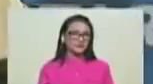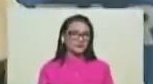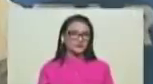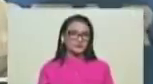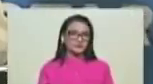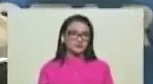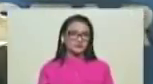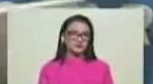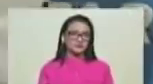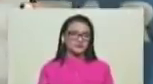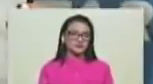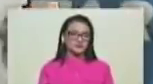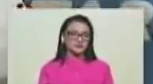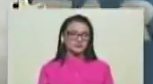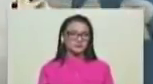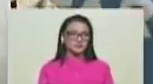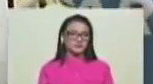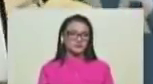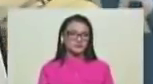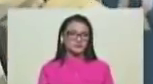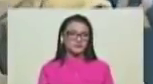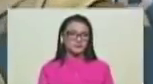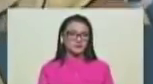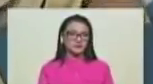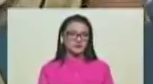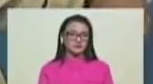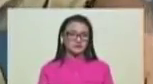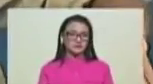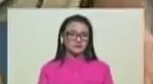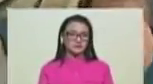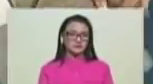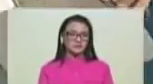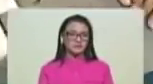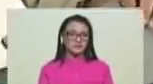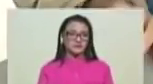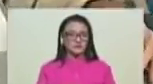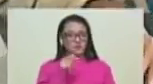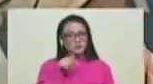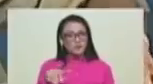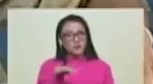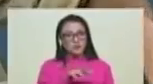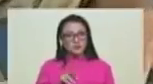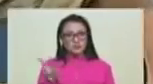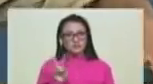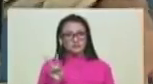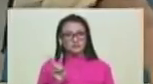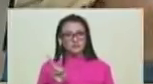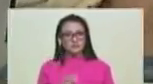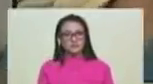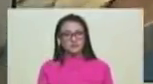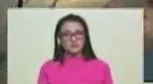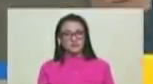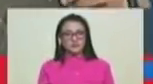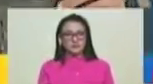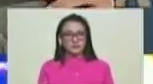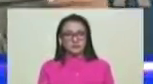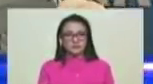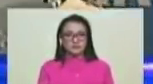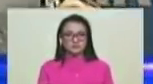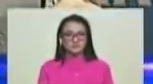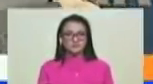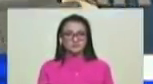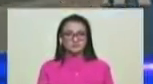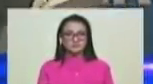Muy buenas tardes ya a todo el pueblo de Venezuela, a toda